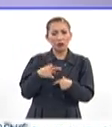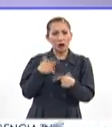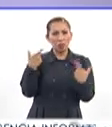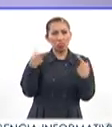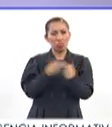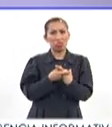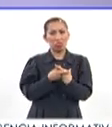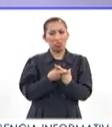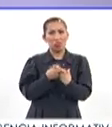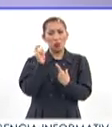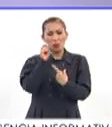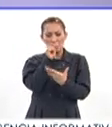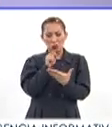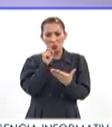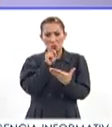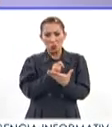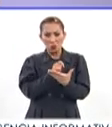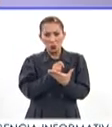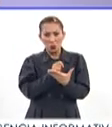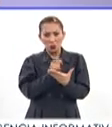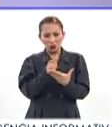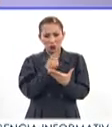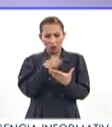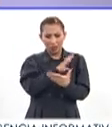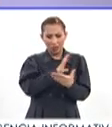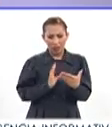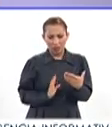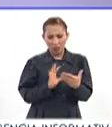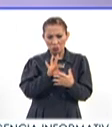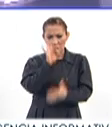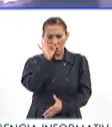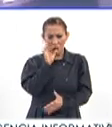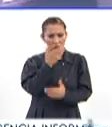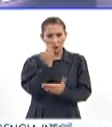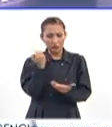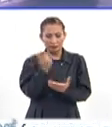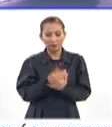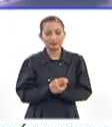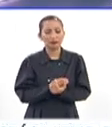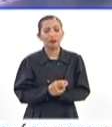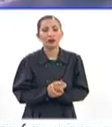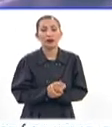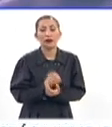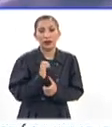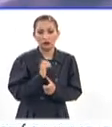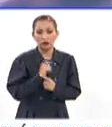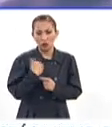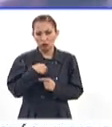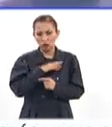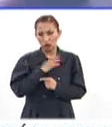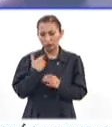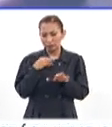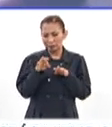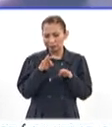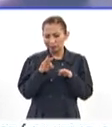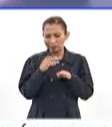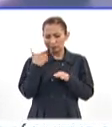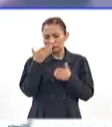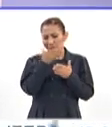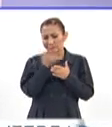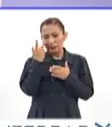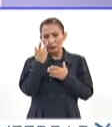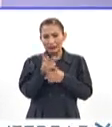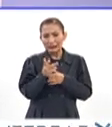ciudadanía a la hora de marcar sus candidaturas. Entonces, nos dimos a la tarea de entrar a